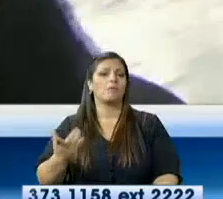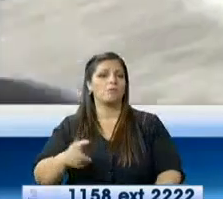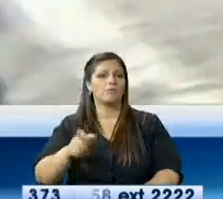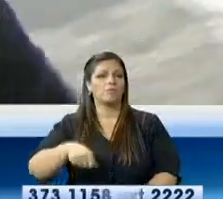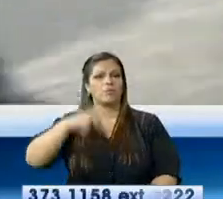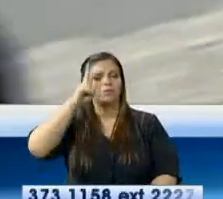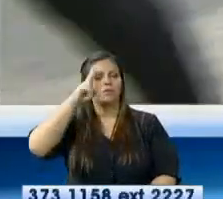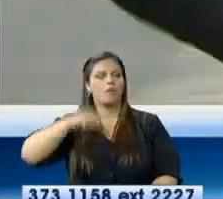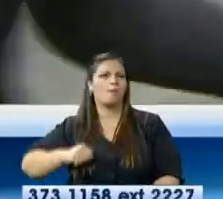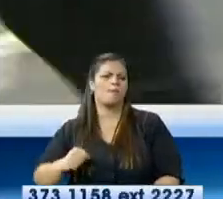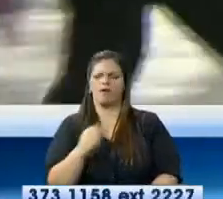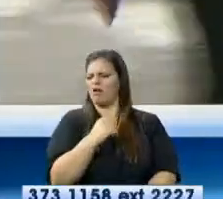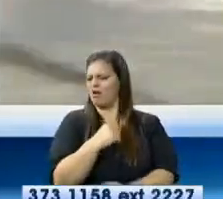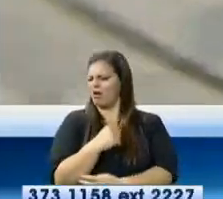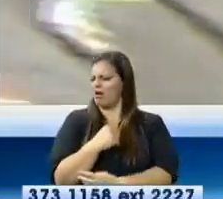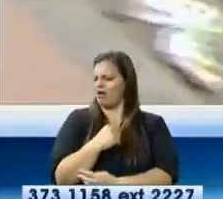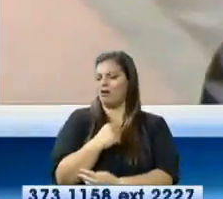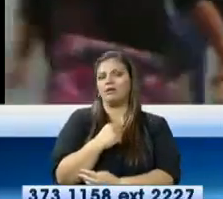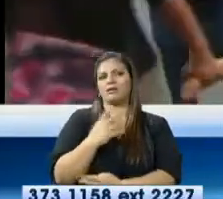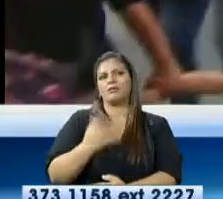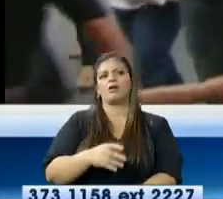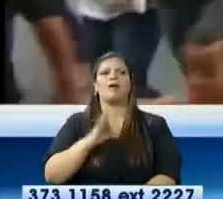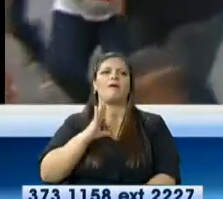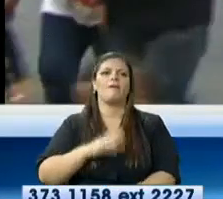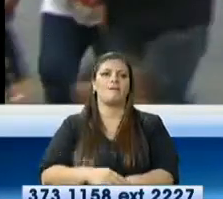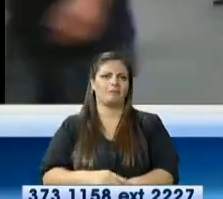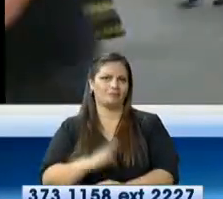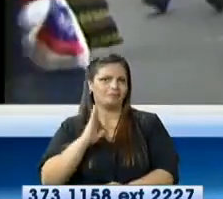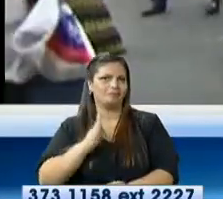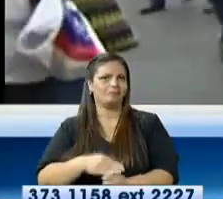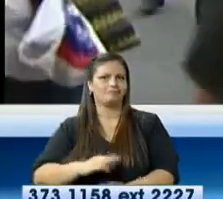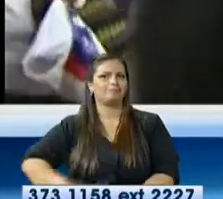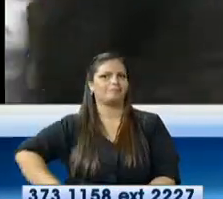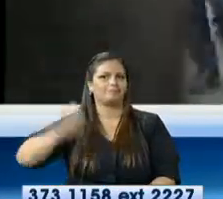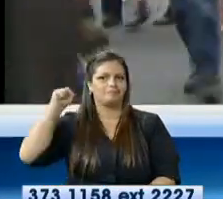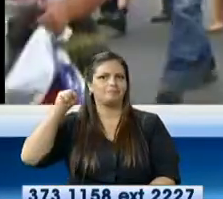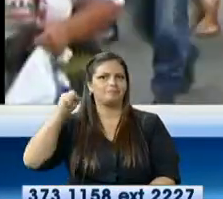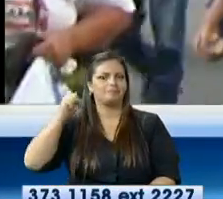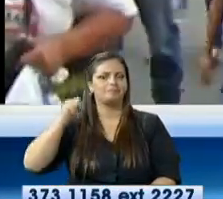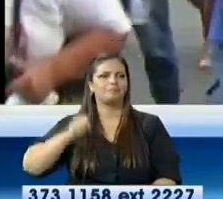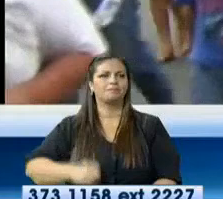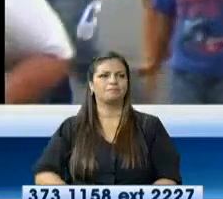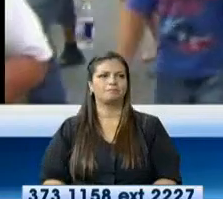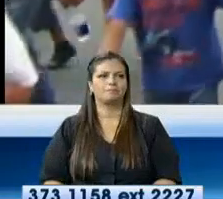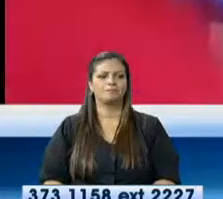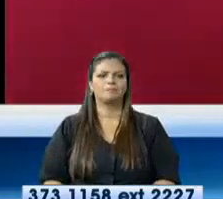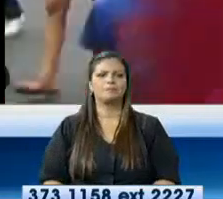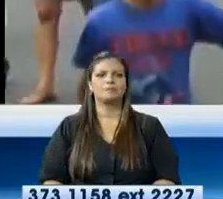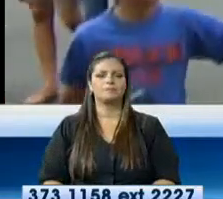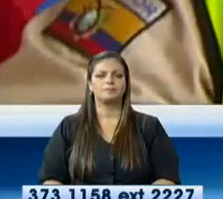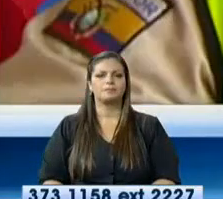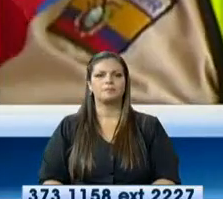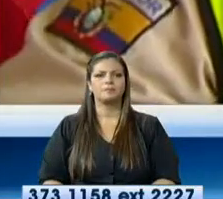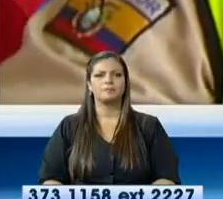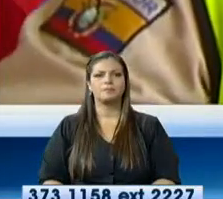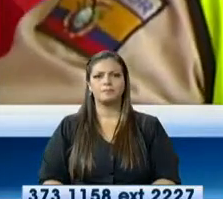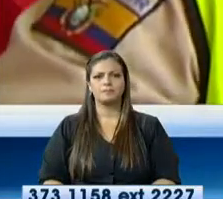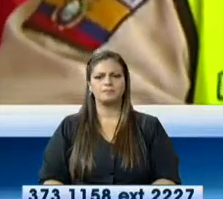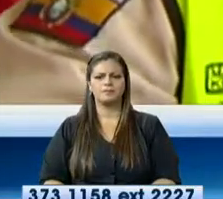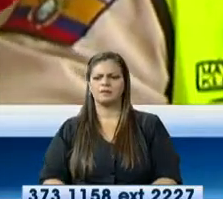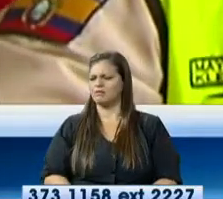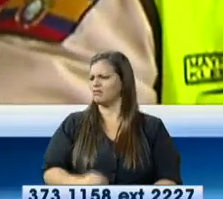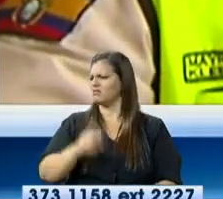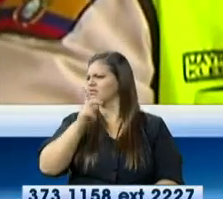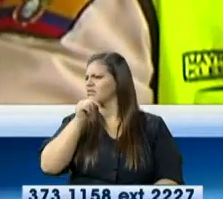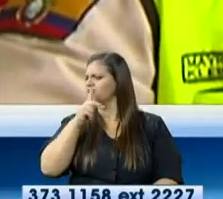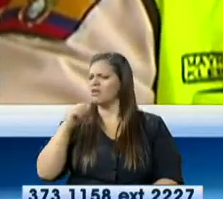realizan es donde aprovechan a sacar los objetos, que esa es la parte que uno se preocupa por quién, a ver quién le empujó y